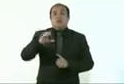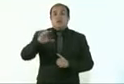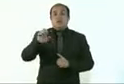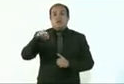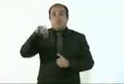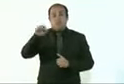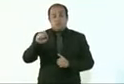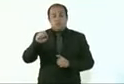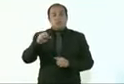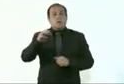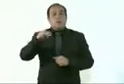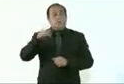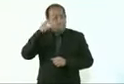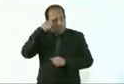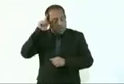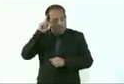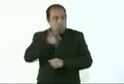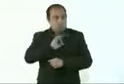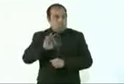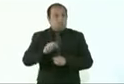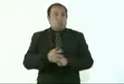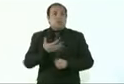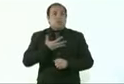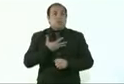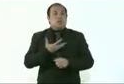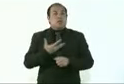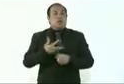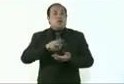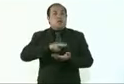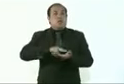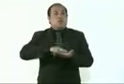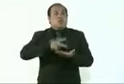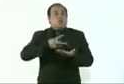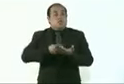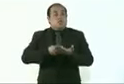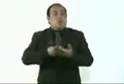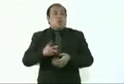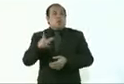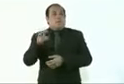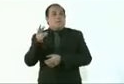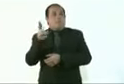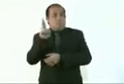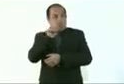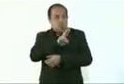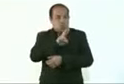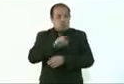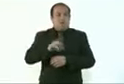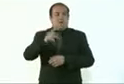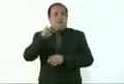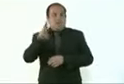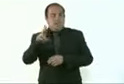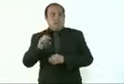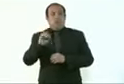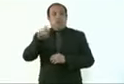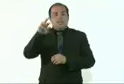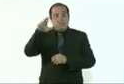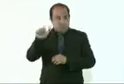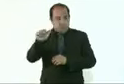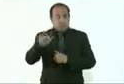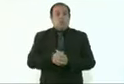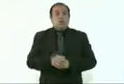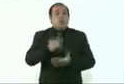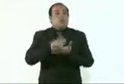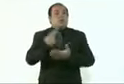de la Marina puede completar esquemas de Sputnik, Pfizer y AstraZeneca o primeras dosis de Sputnik o AstraZeneca. Lo único